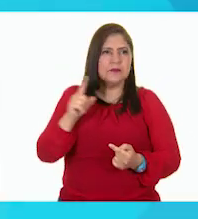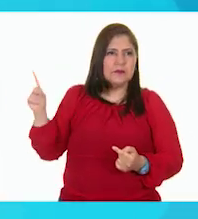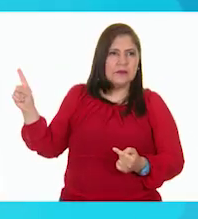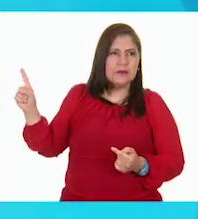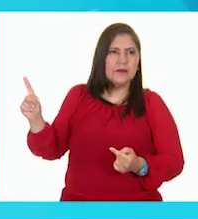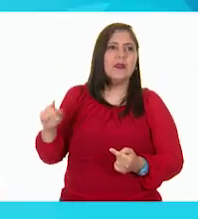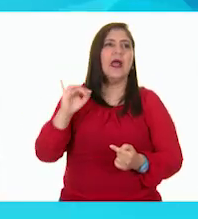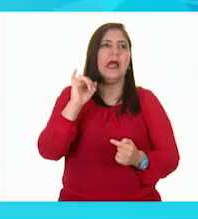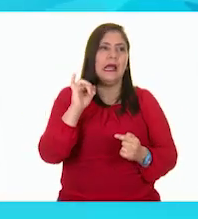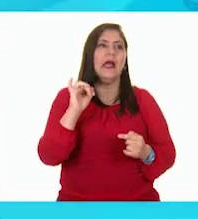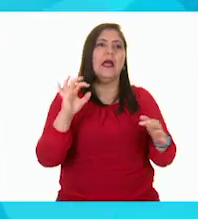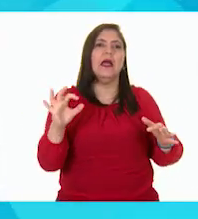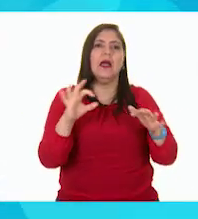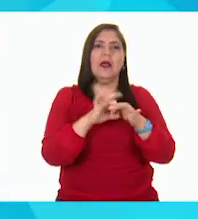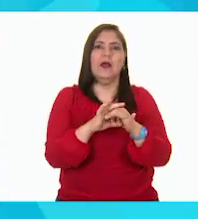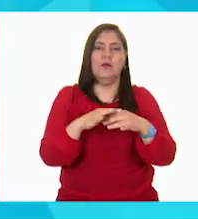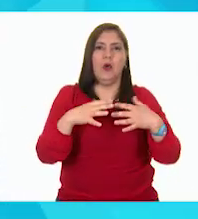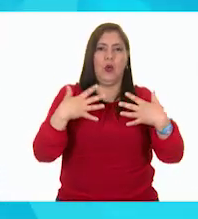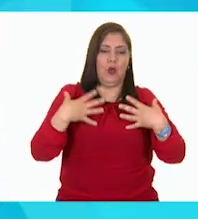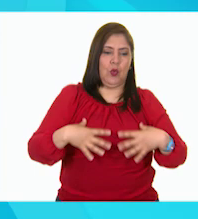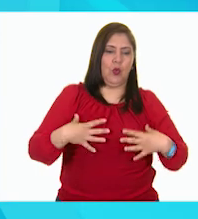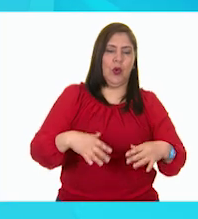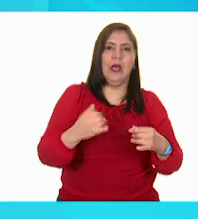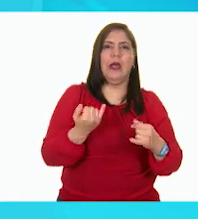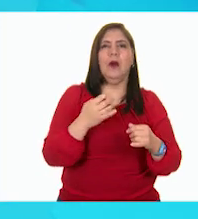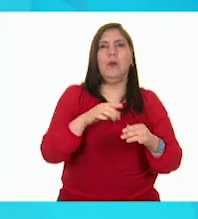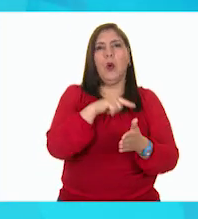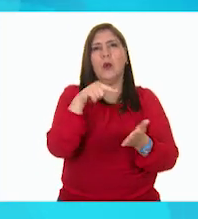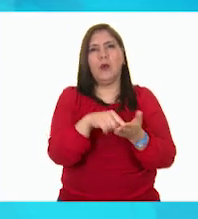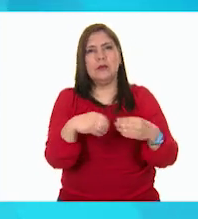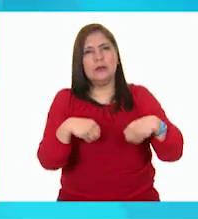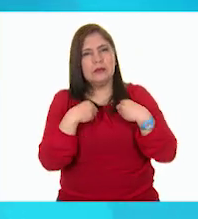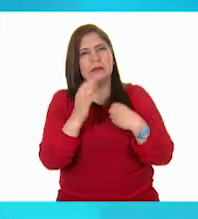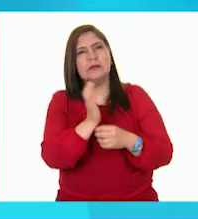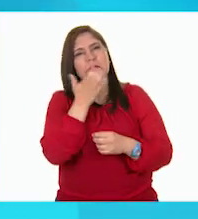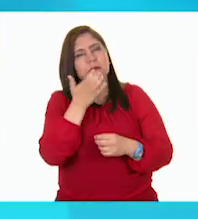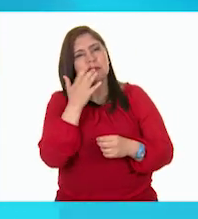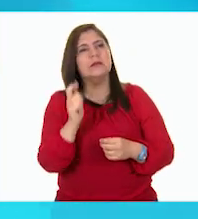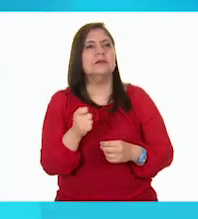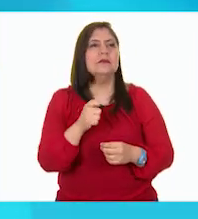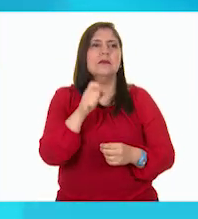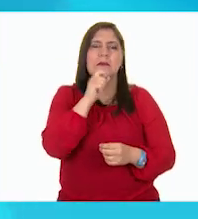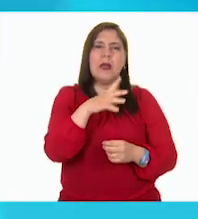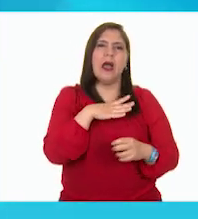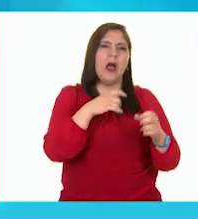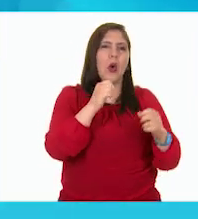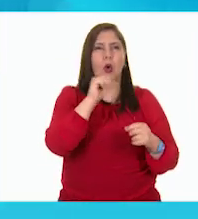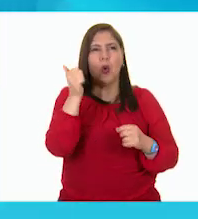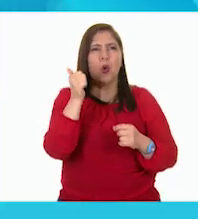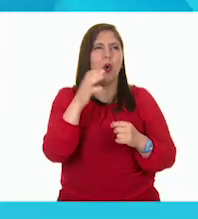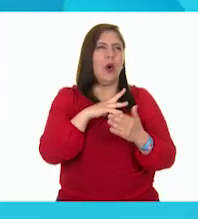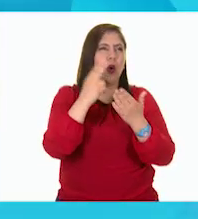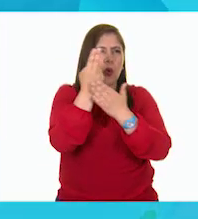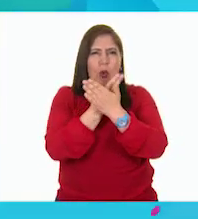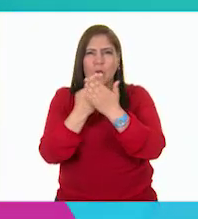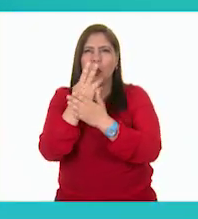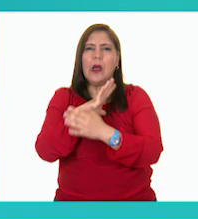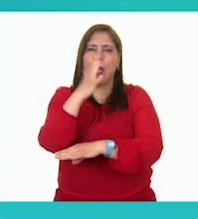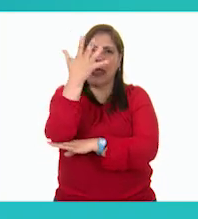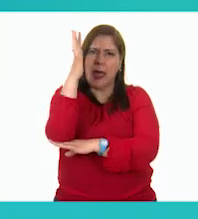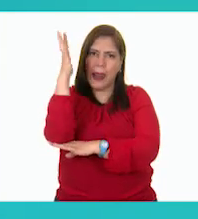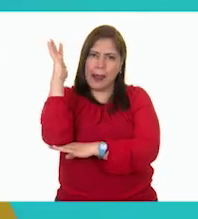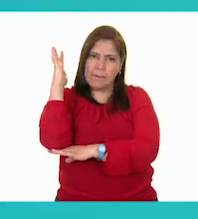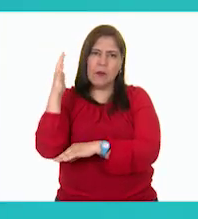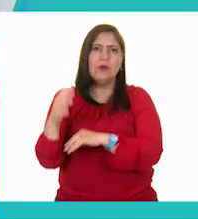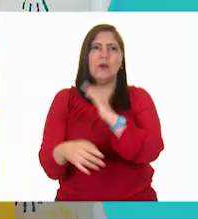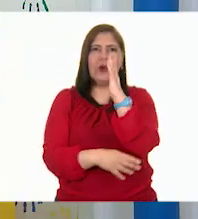También va muy de acuerdo al lugar donde viven. Claro, ¿verdad? Y hay otras imágenes como, pues, árboles.